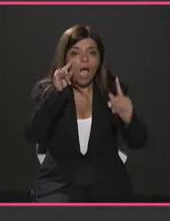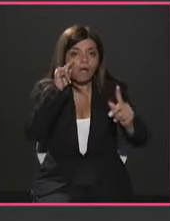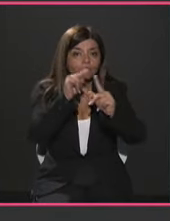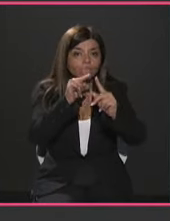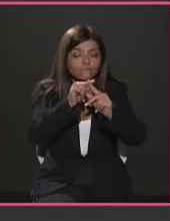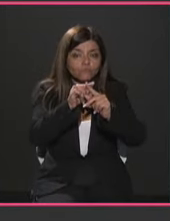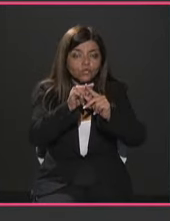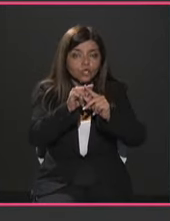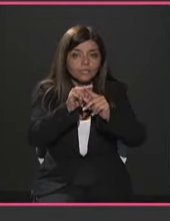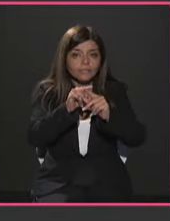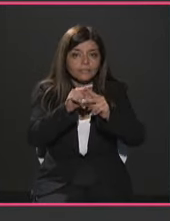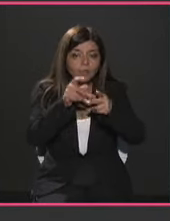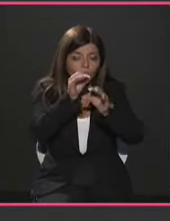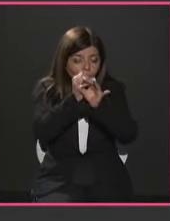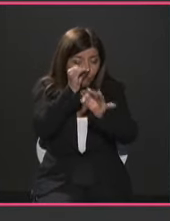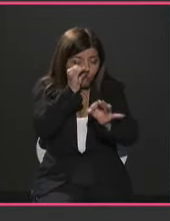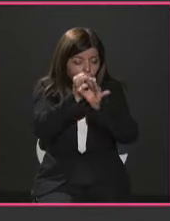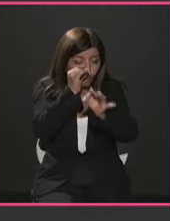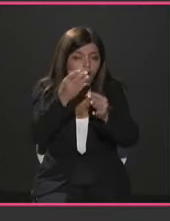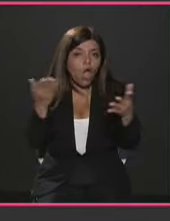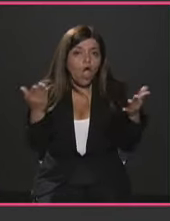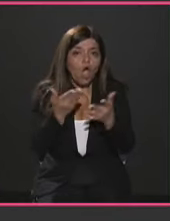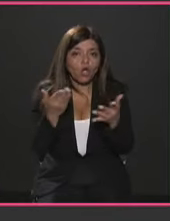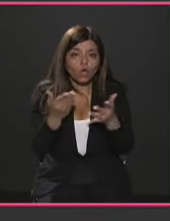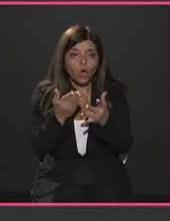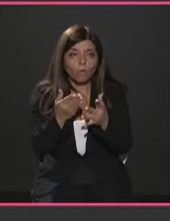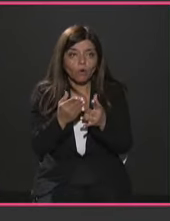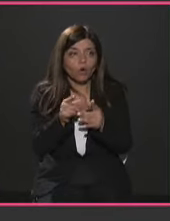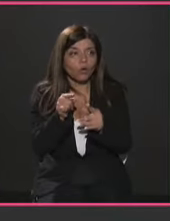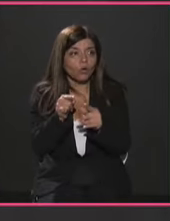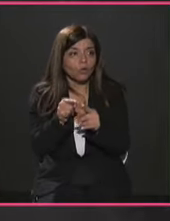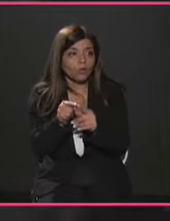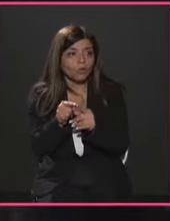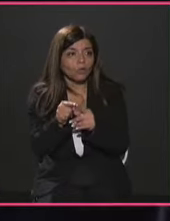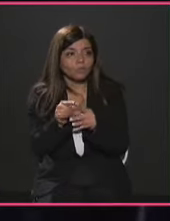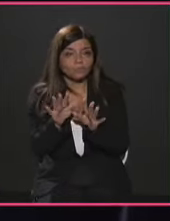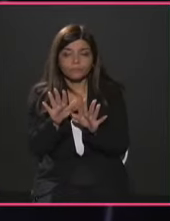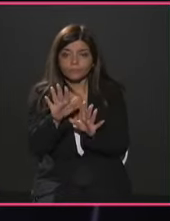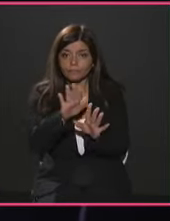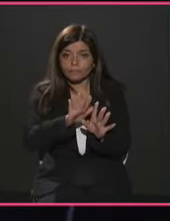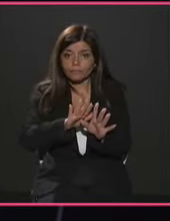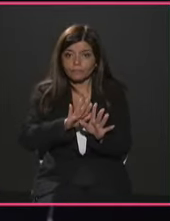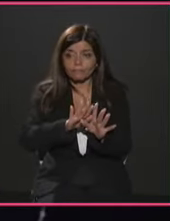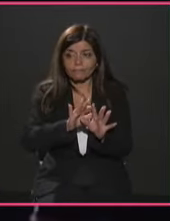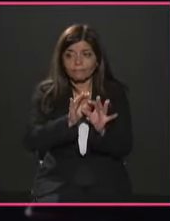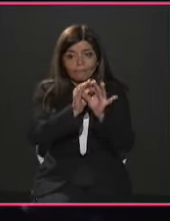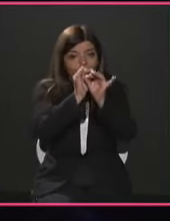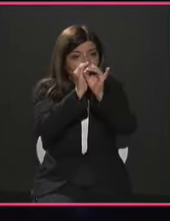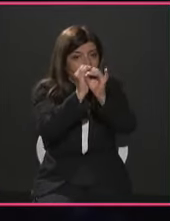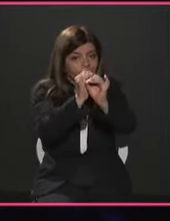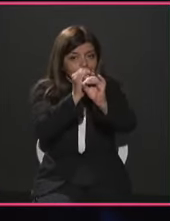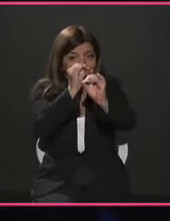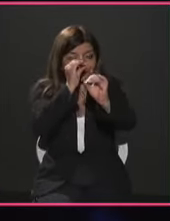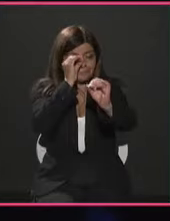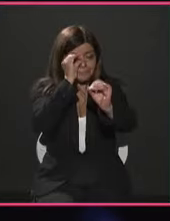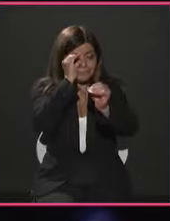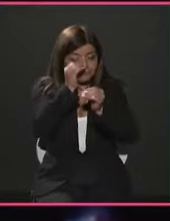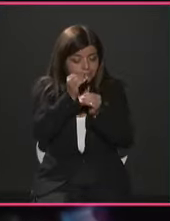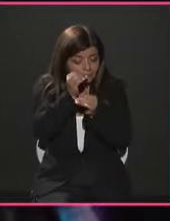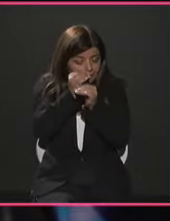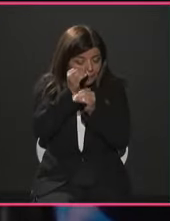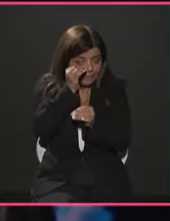eso lo podemos medir con este enfoque Dinámico también